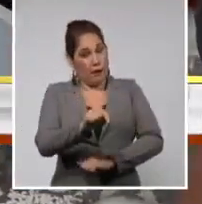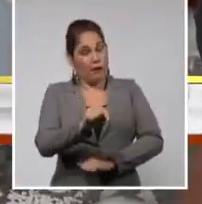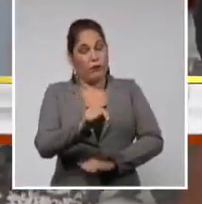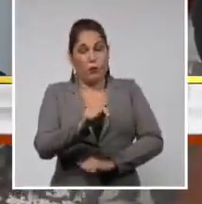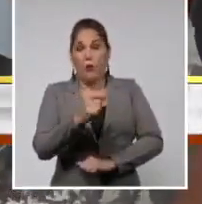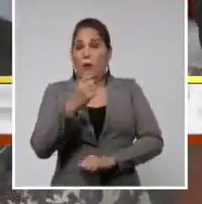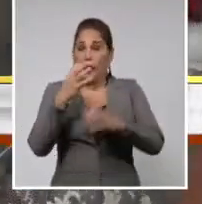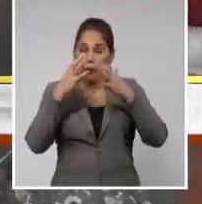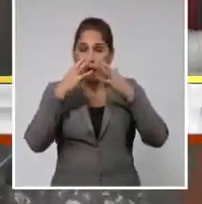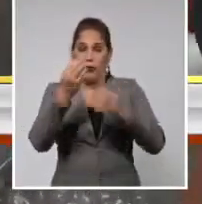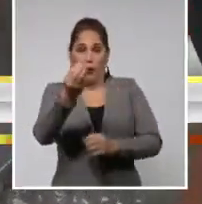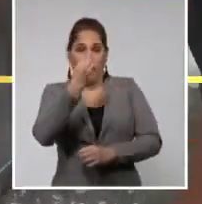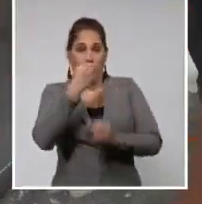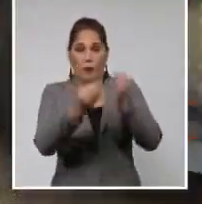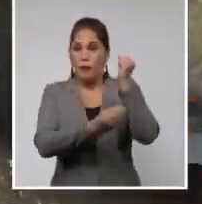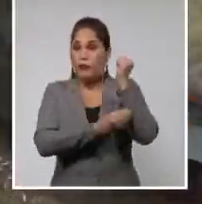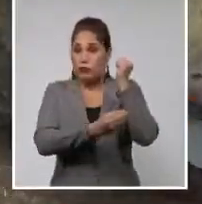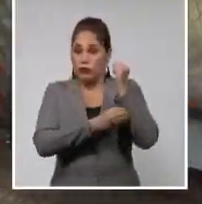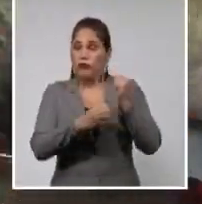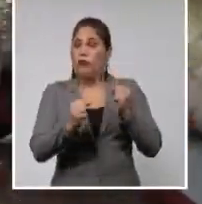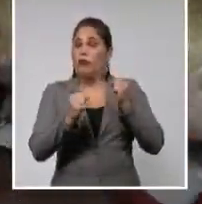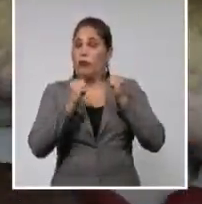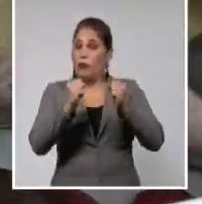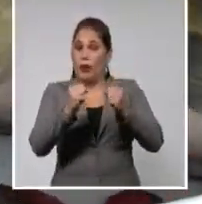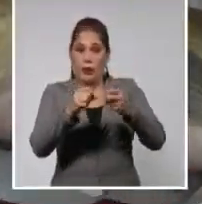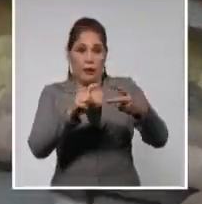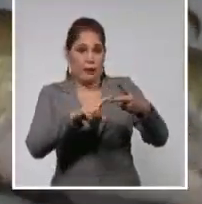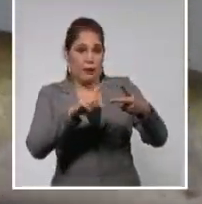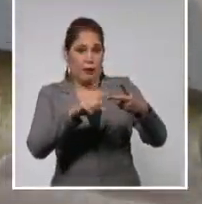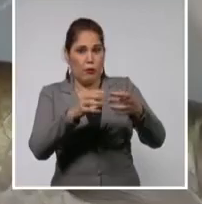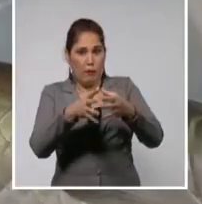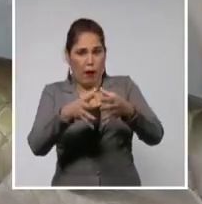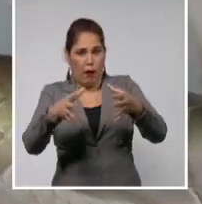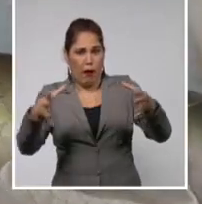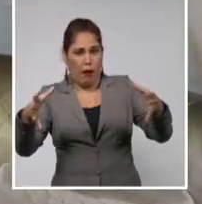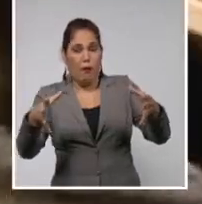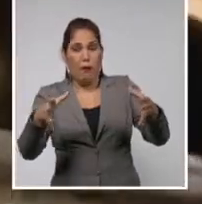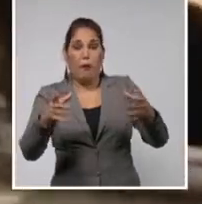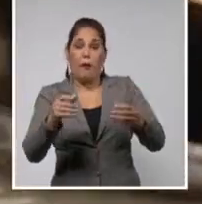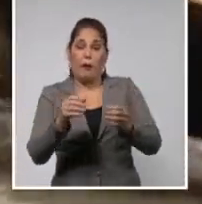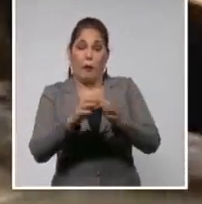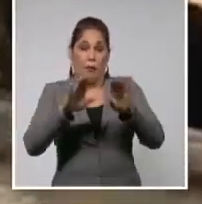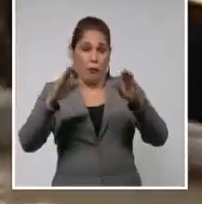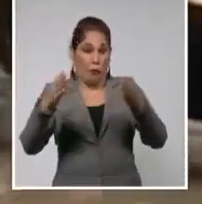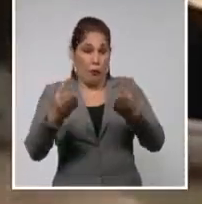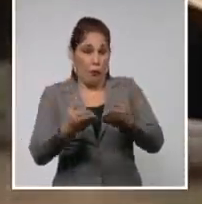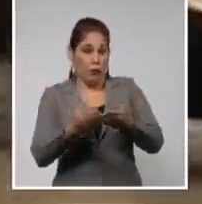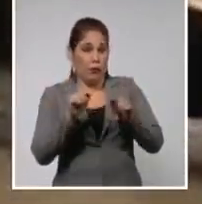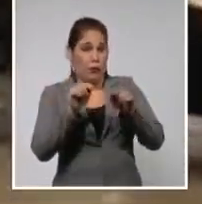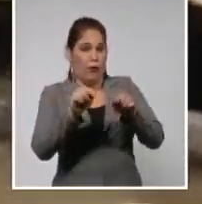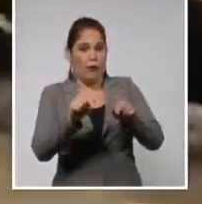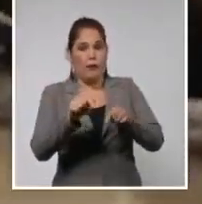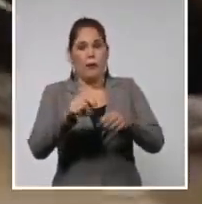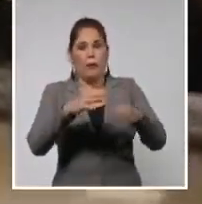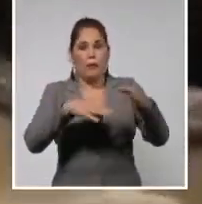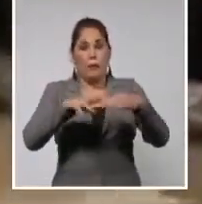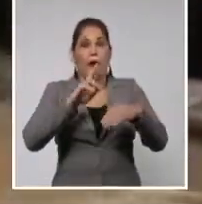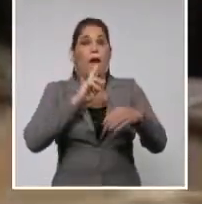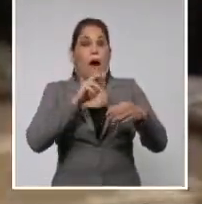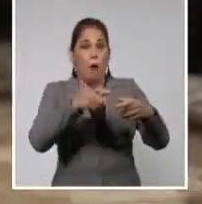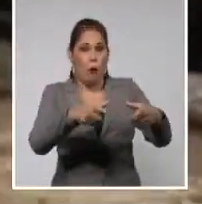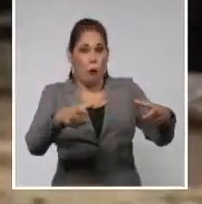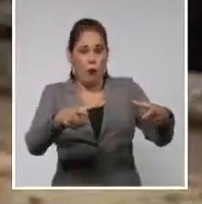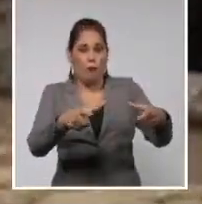abundante fuente de alimento. Se considera la segunda especie más grande del mundo en su hábitat. Tienen hoy 2